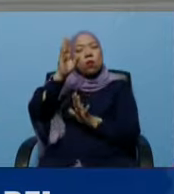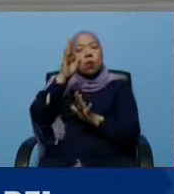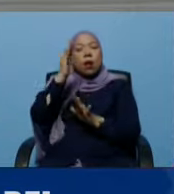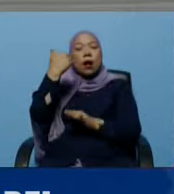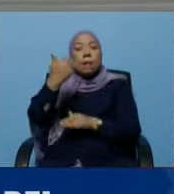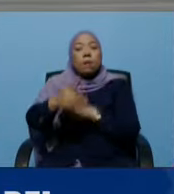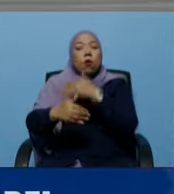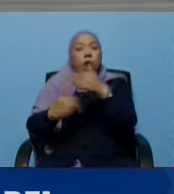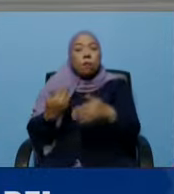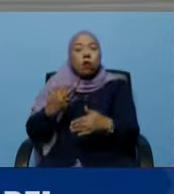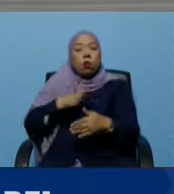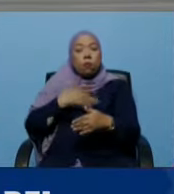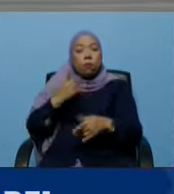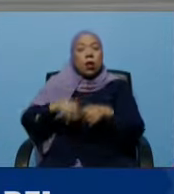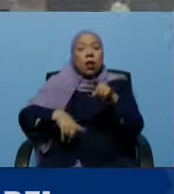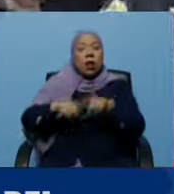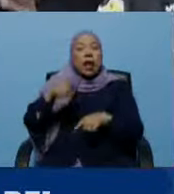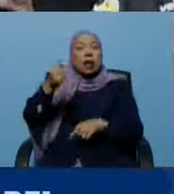sustentable.